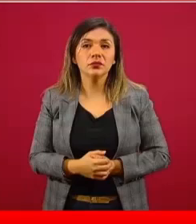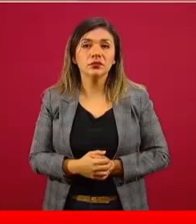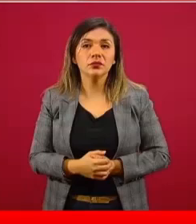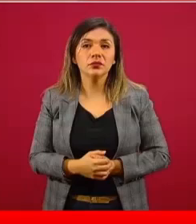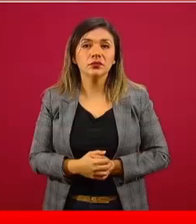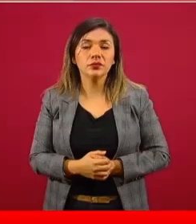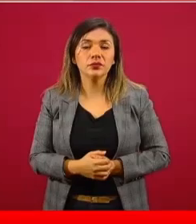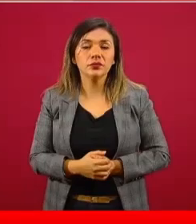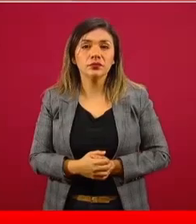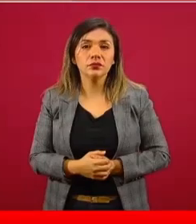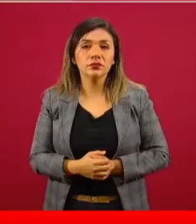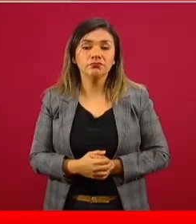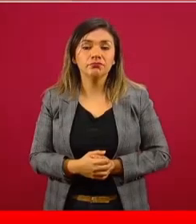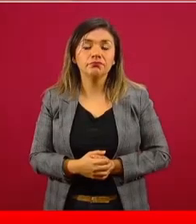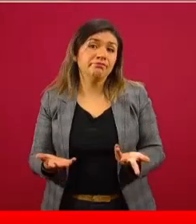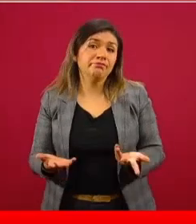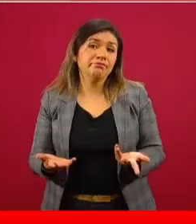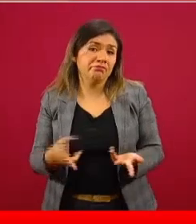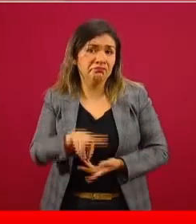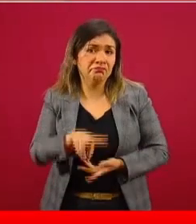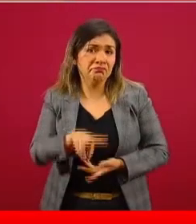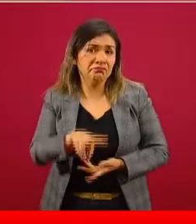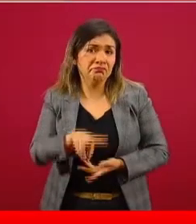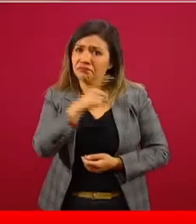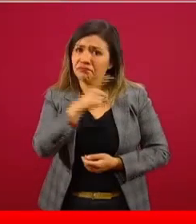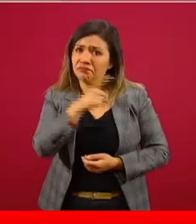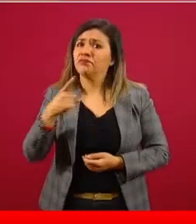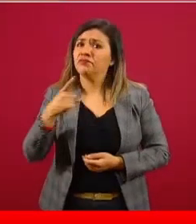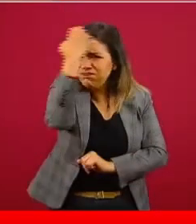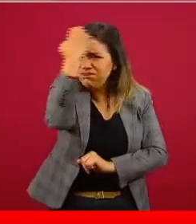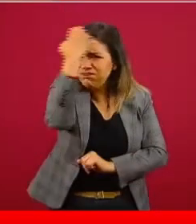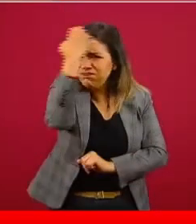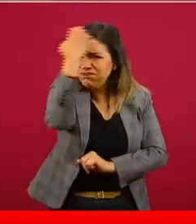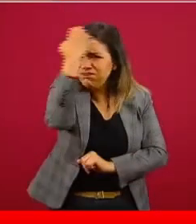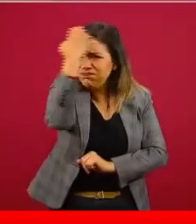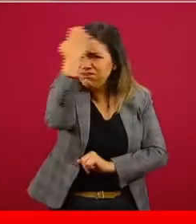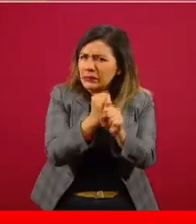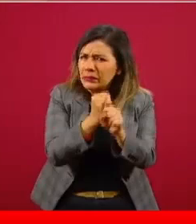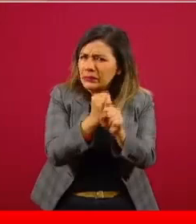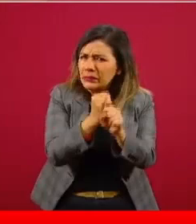Entonces, sí amerita una investigación de fondo.